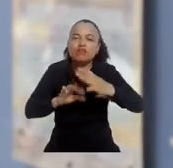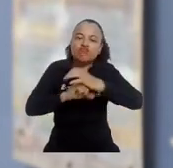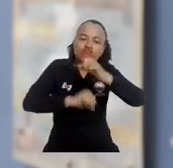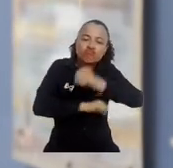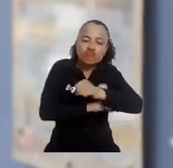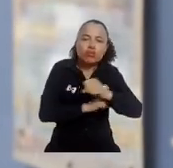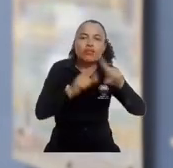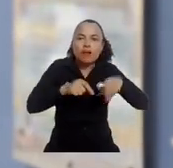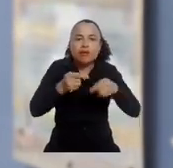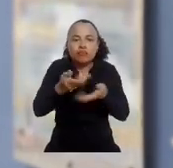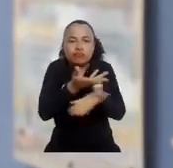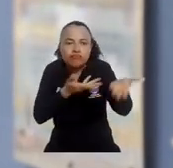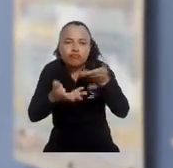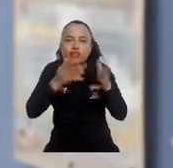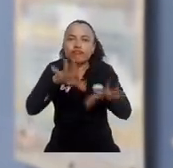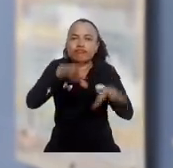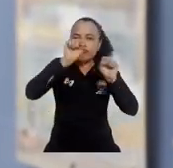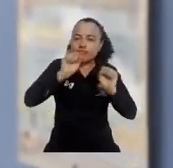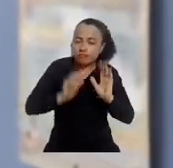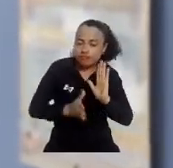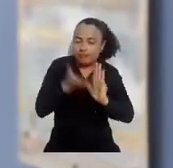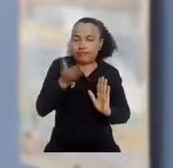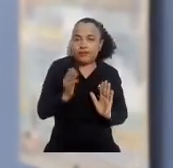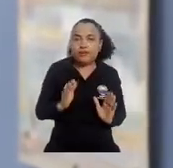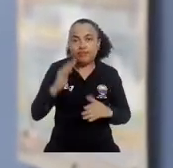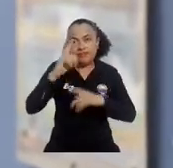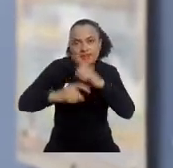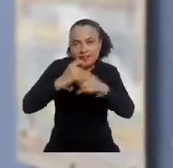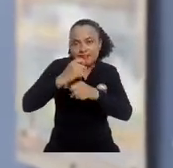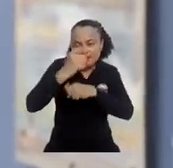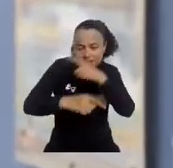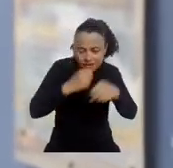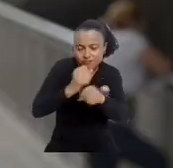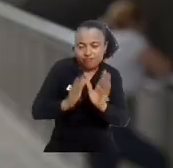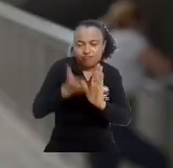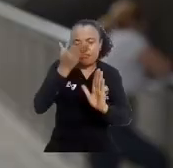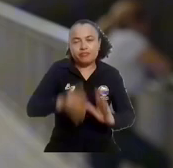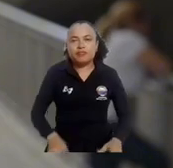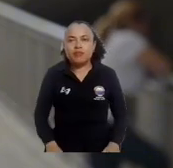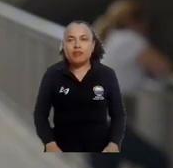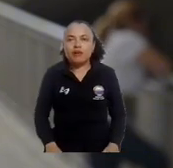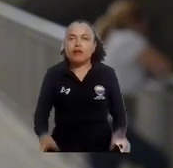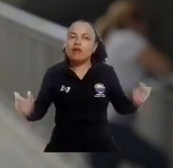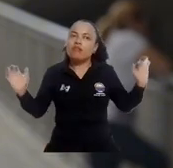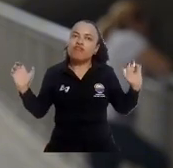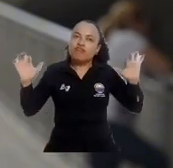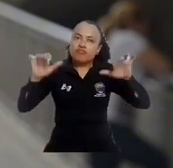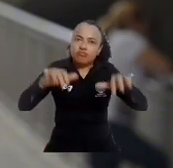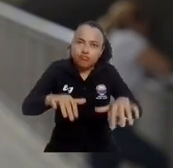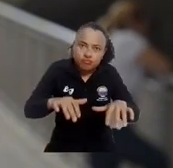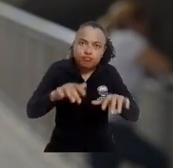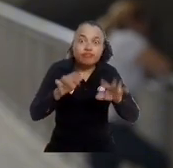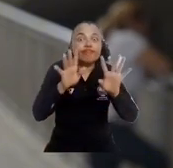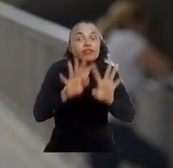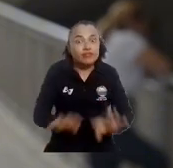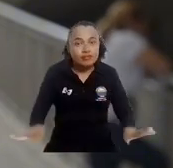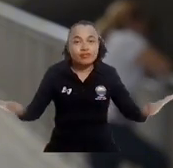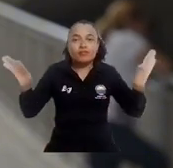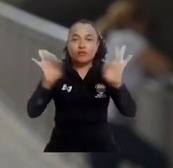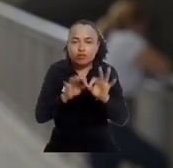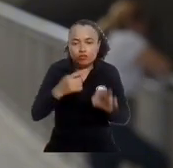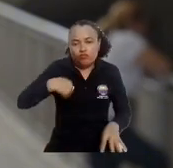comunicativas, de fortalecerla y de retroalimentar para mejorar pues, en los años siguientes. Bueno, estos eventos siempre son